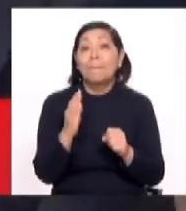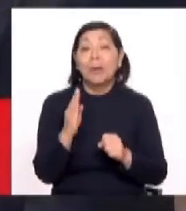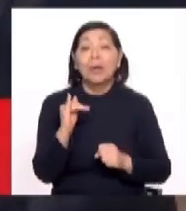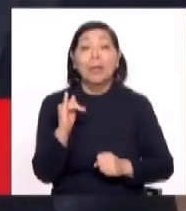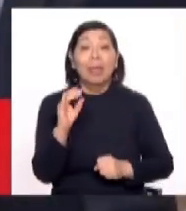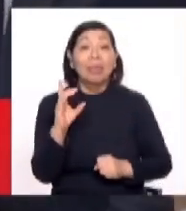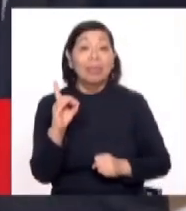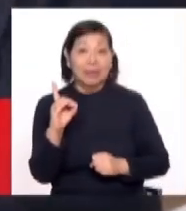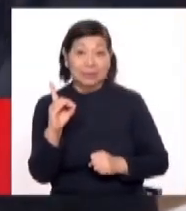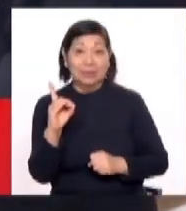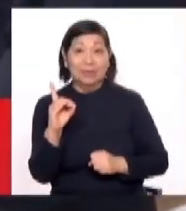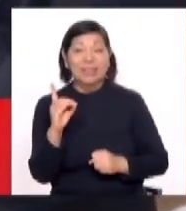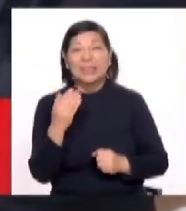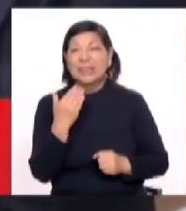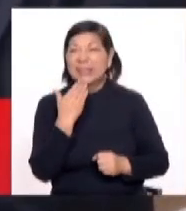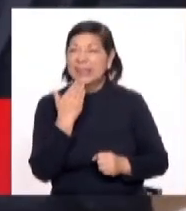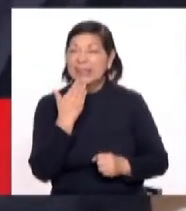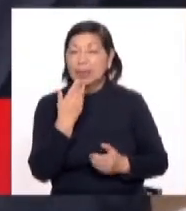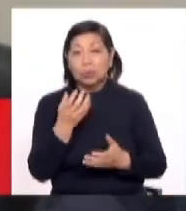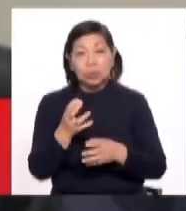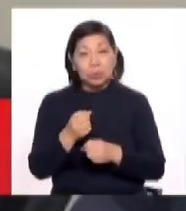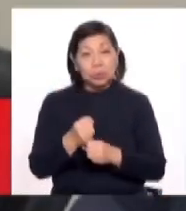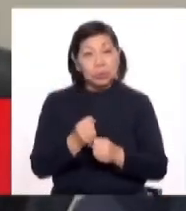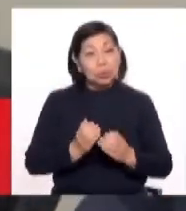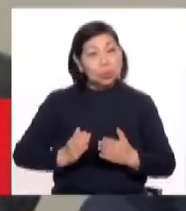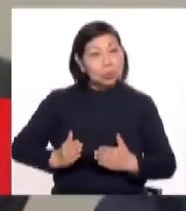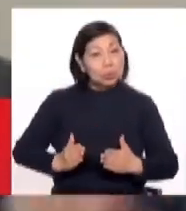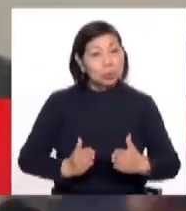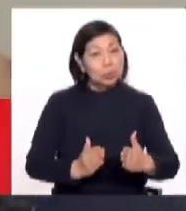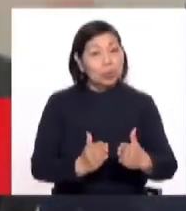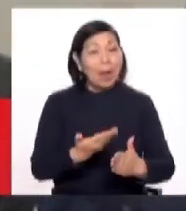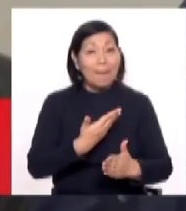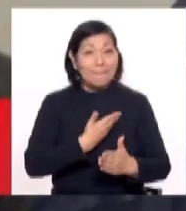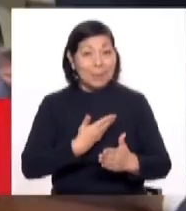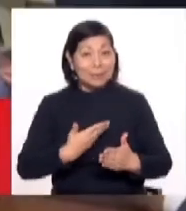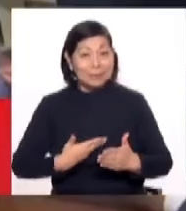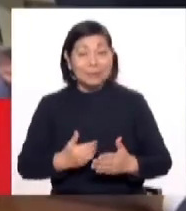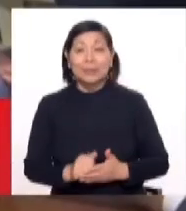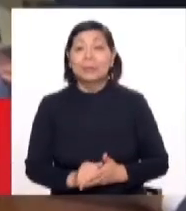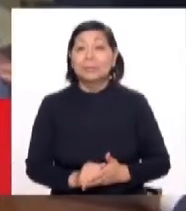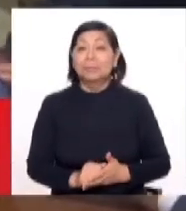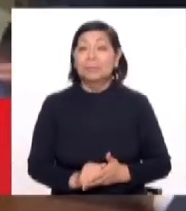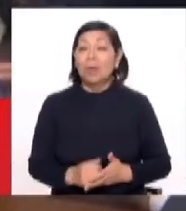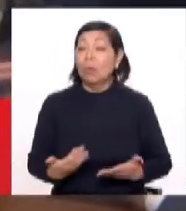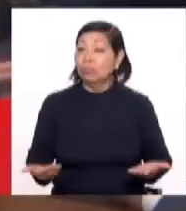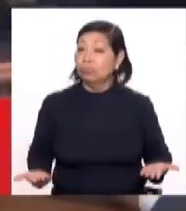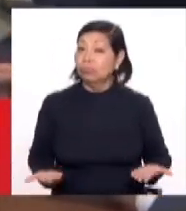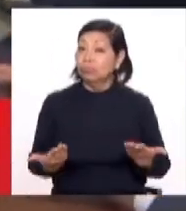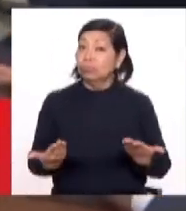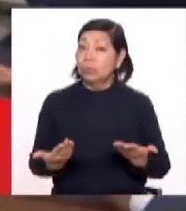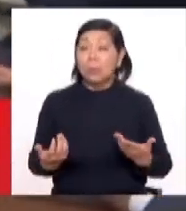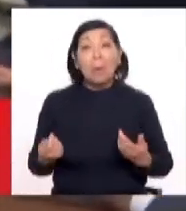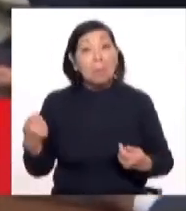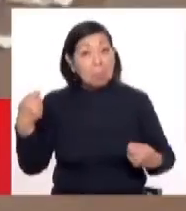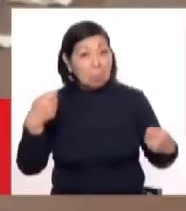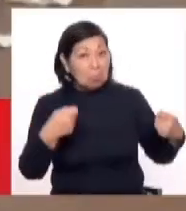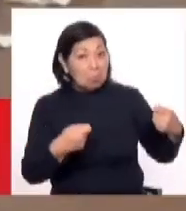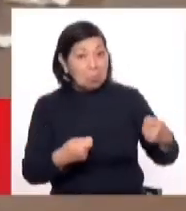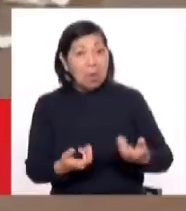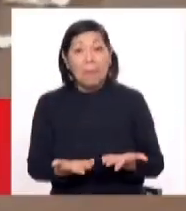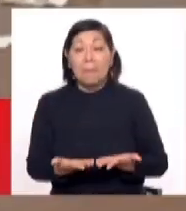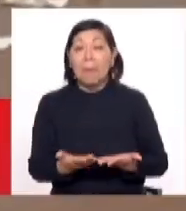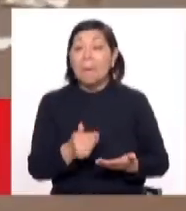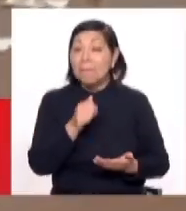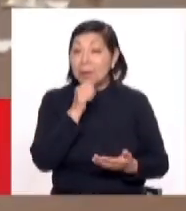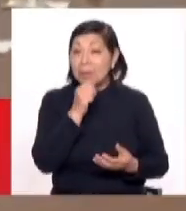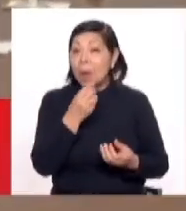interamericano de desarrollo de dar soporte a la estrategia que anunció la presidenta boluarte de impulsar un shock de inversiones tanto en